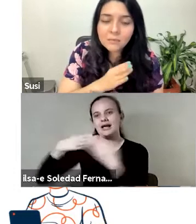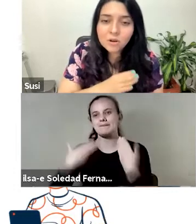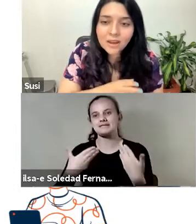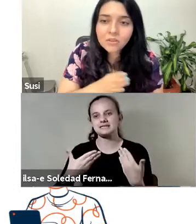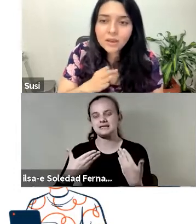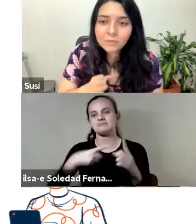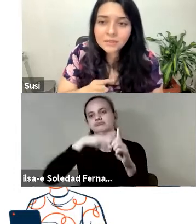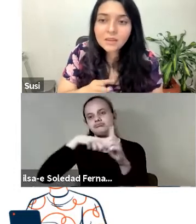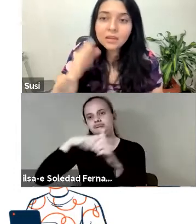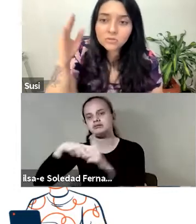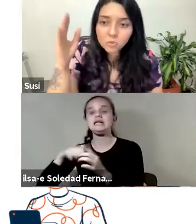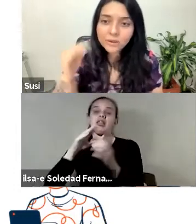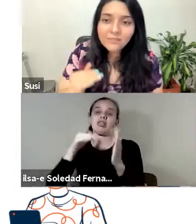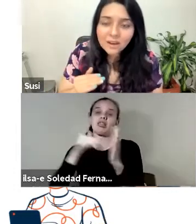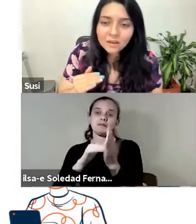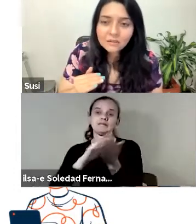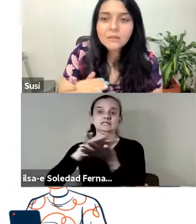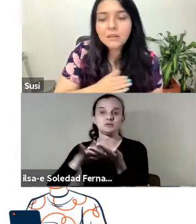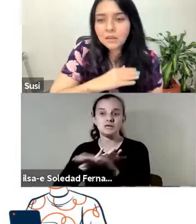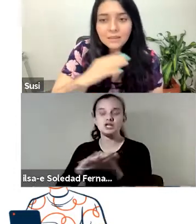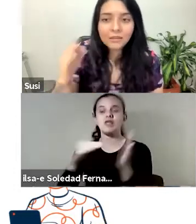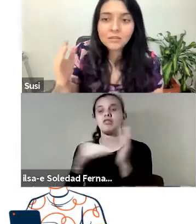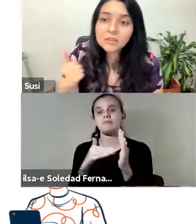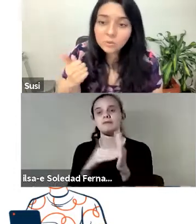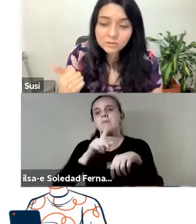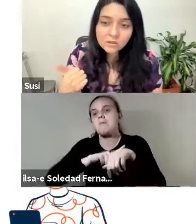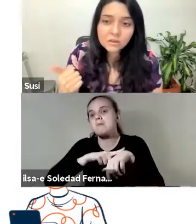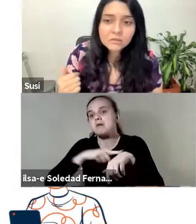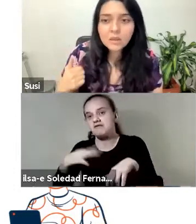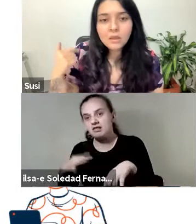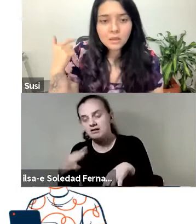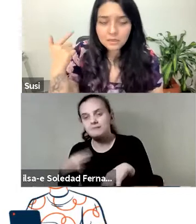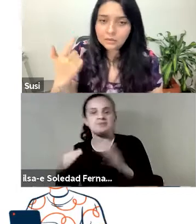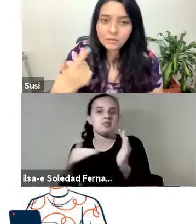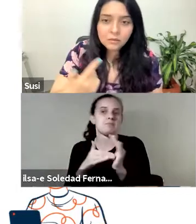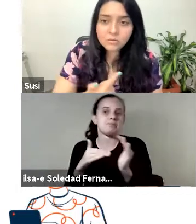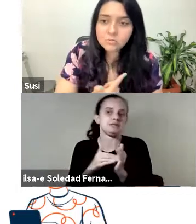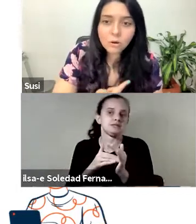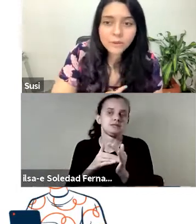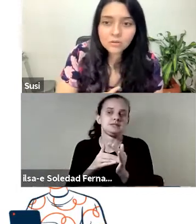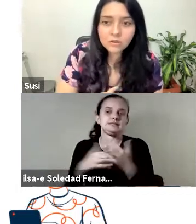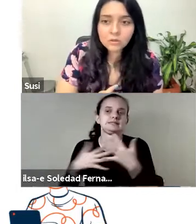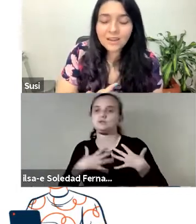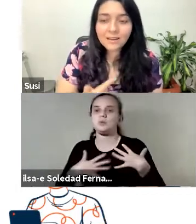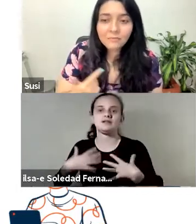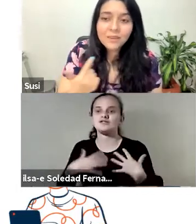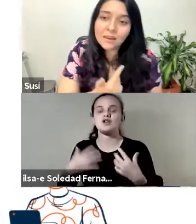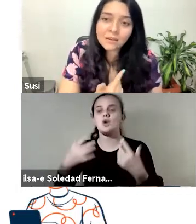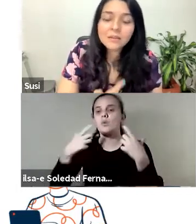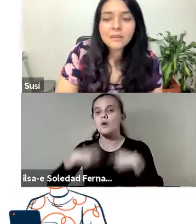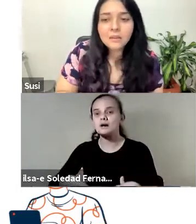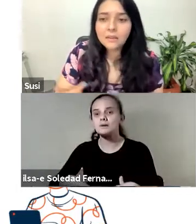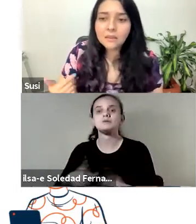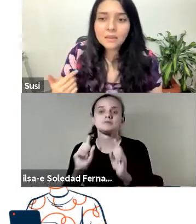personas tenemos grados de capacidad que suben y bajan en distintas situaciones, en distintos momentos de nuestra